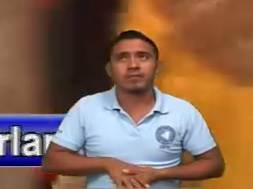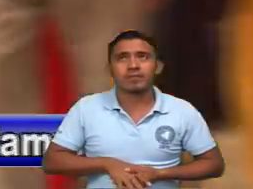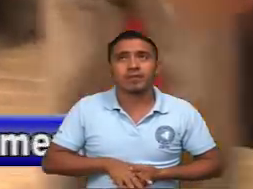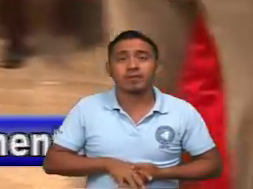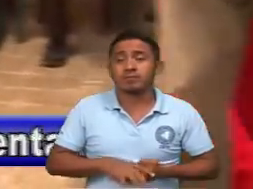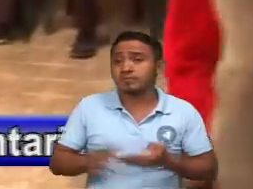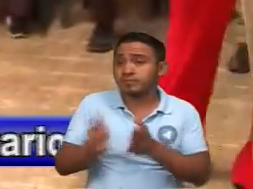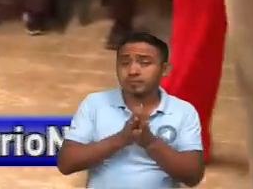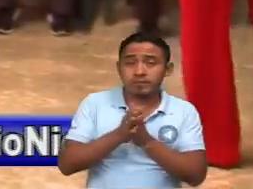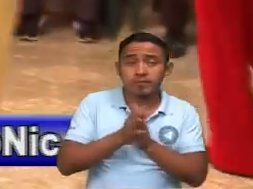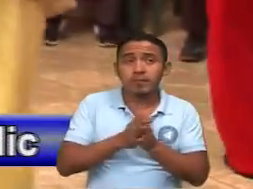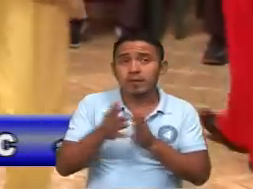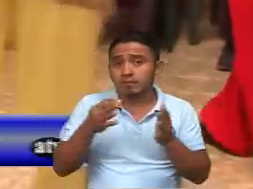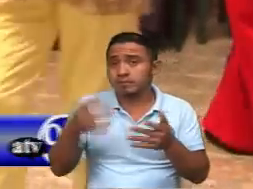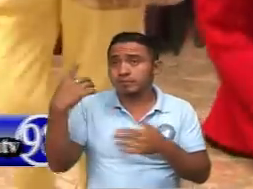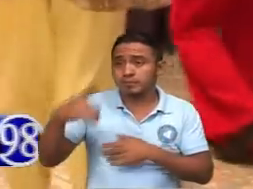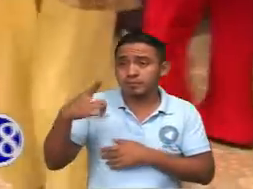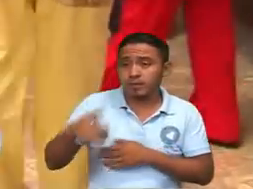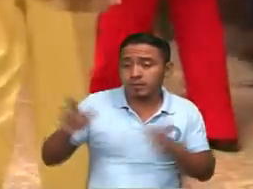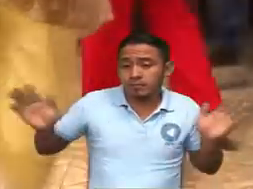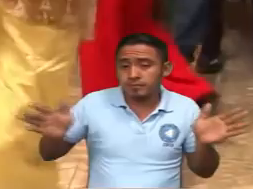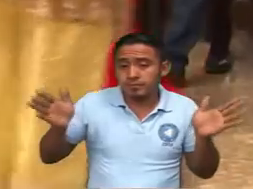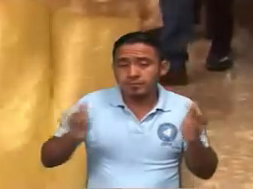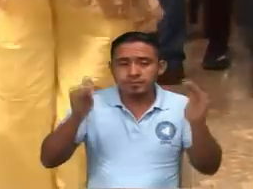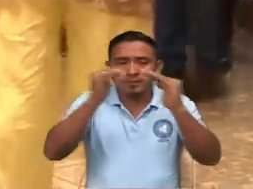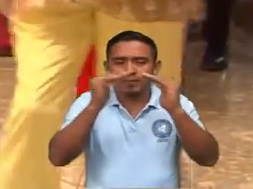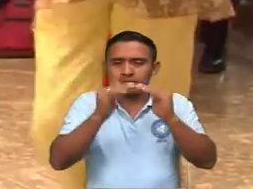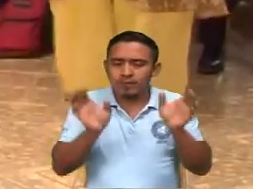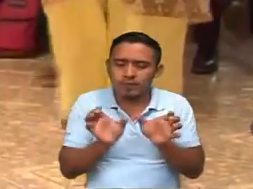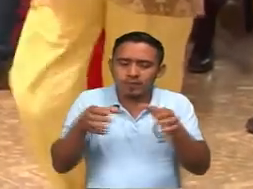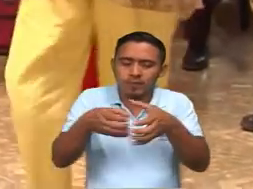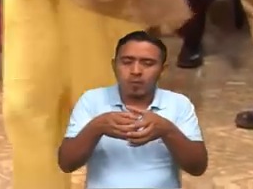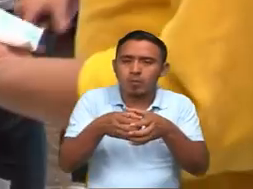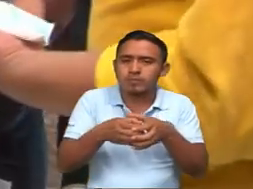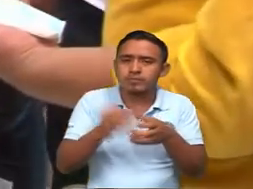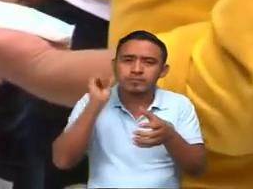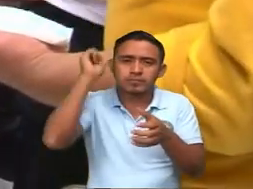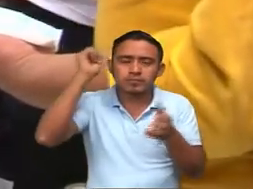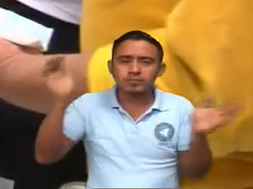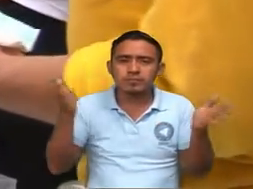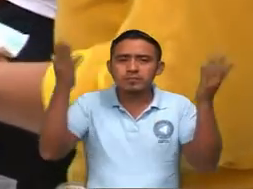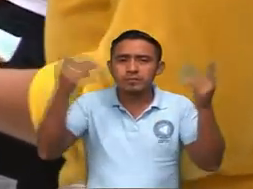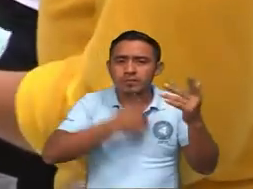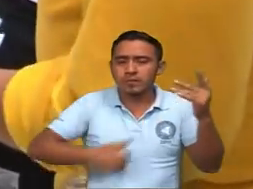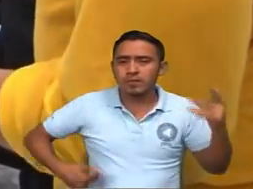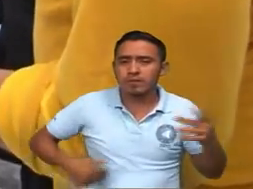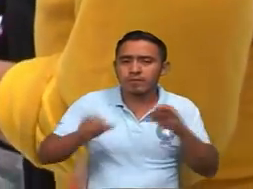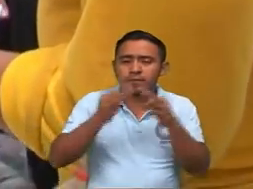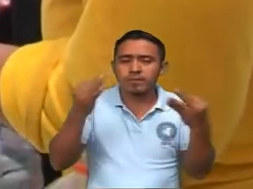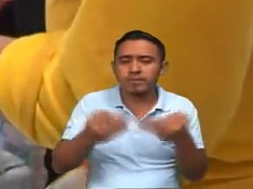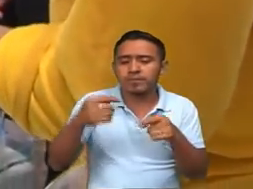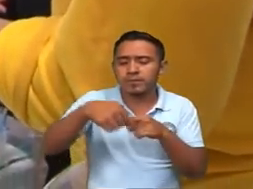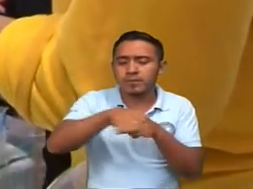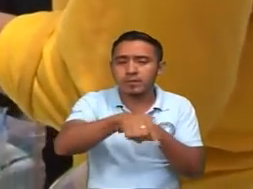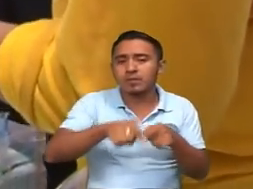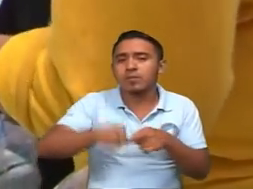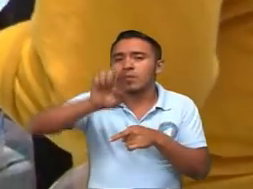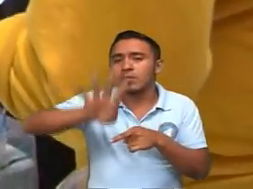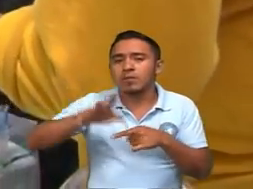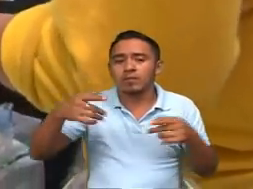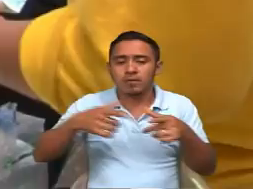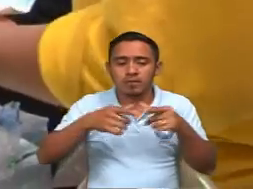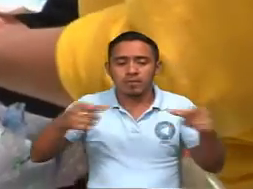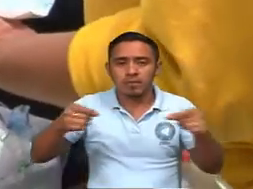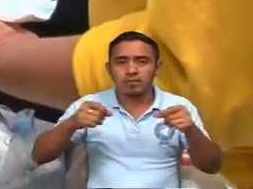La recreación es uno de los derechos promovidos en la Casa Club del Adulto Mayor del Ministerio de Familia en el Distrito 4 de Managua. Por